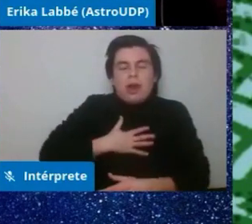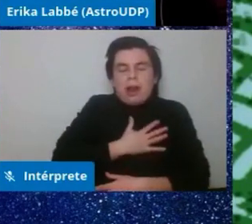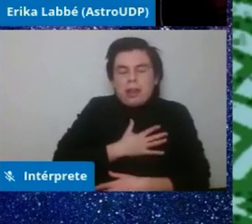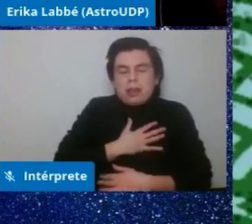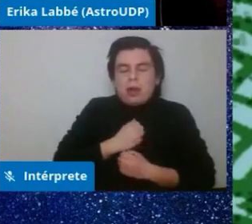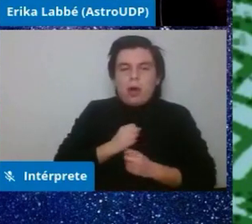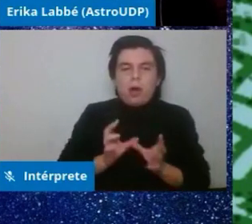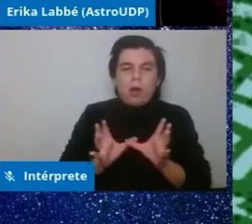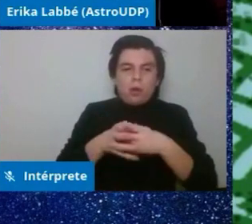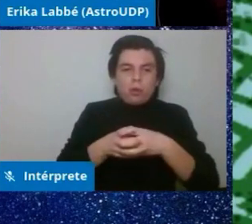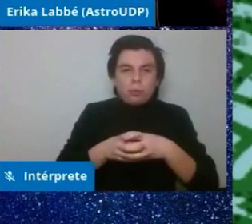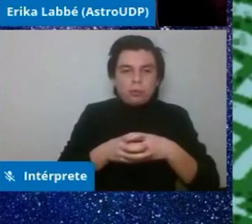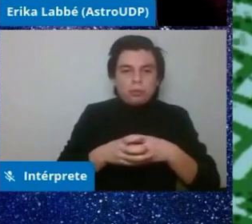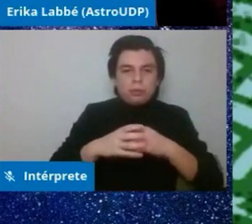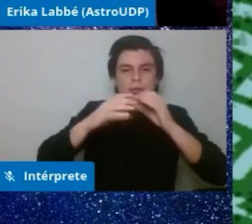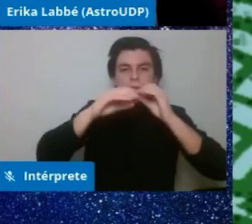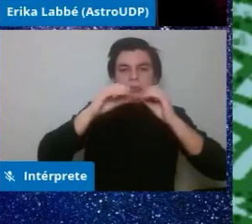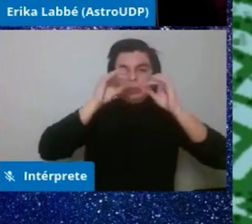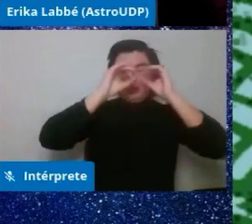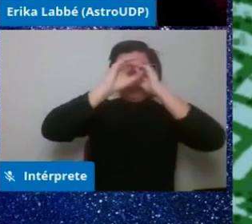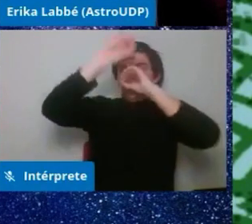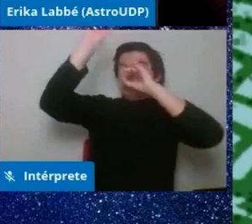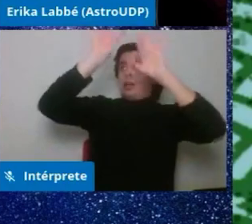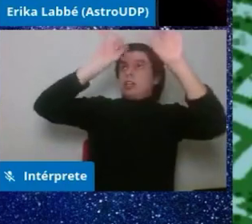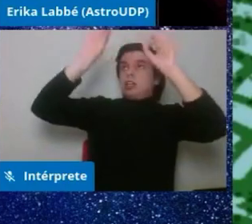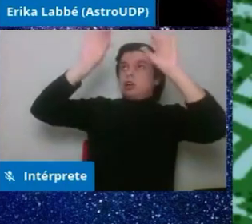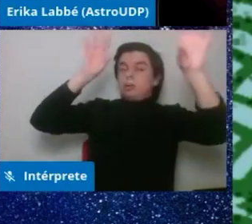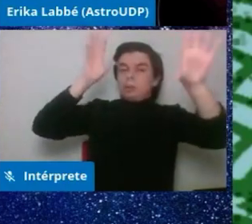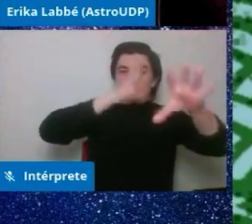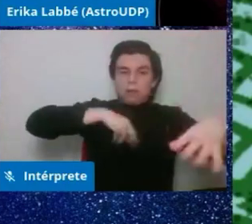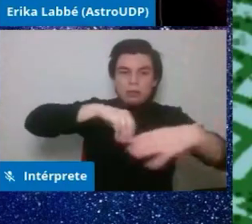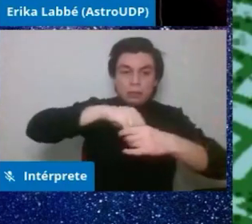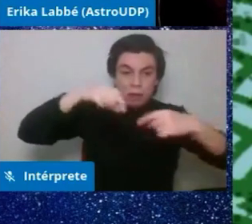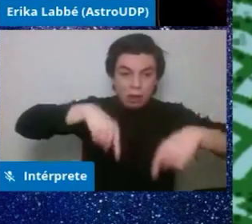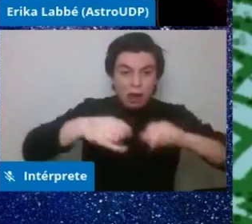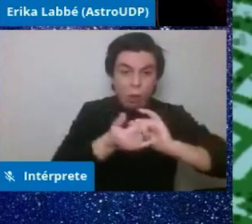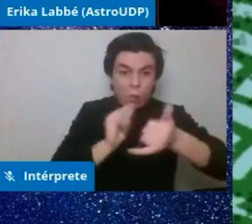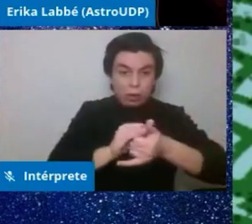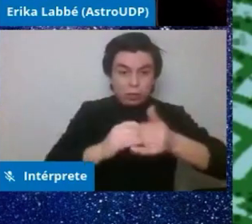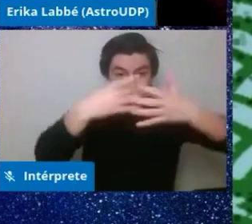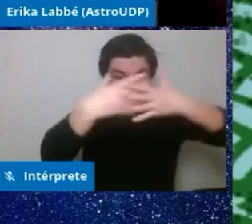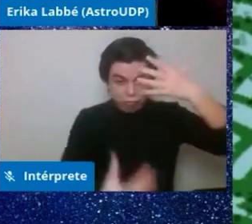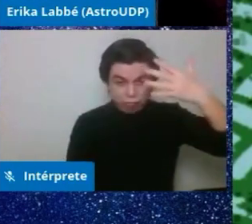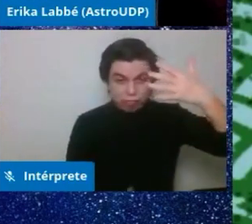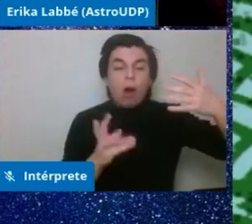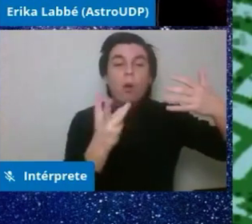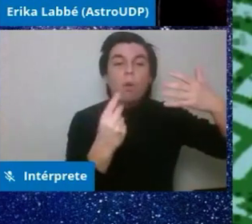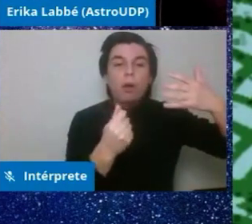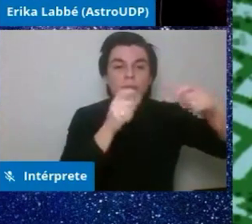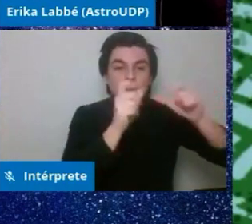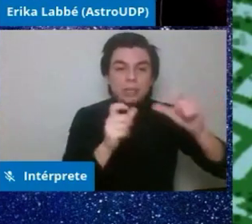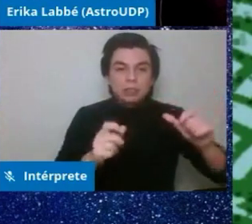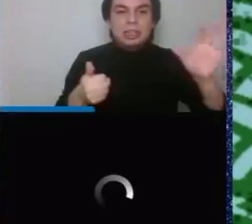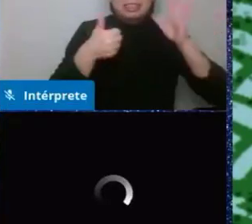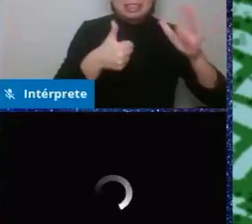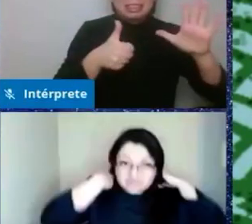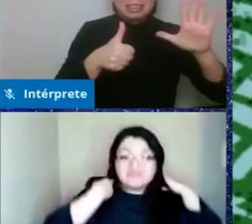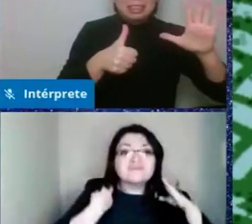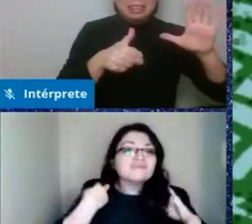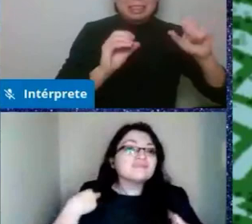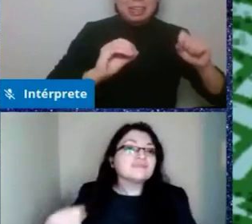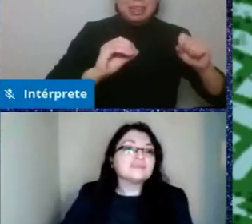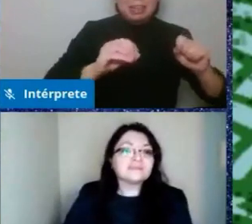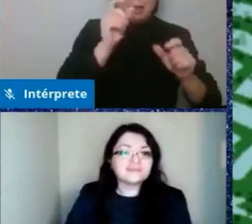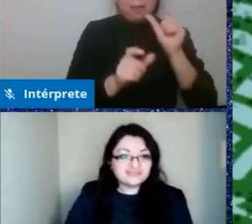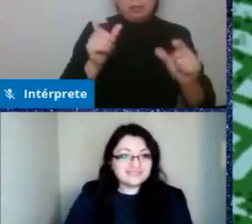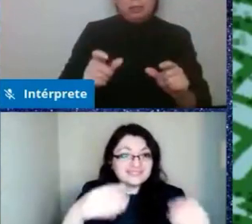ya somos más de 60 personas que estamos comunicados ahí por un grupo de WhatsApp y por carpetas compartidas, qué sé yo. Y como les digo,